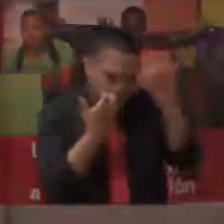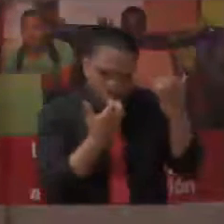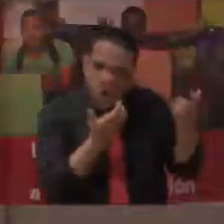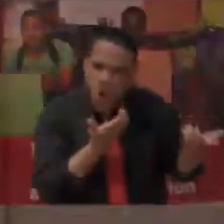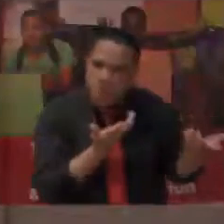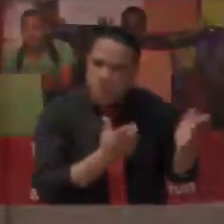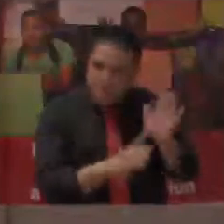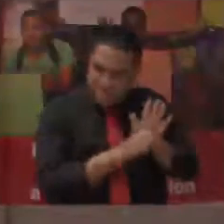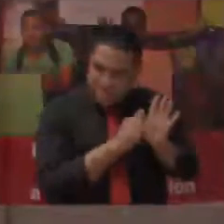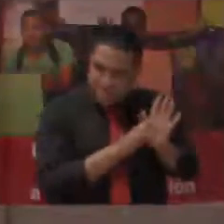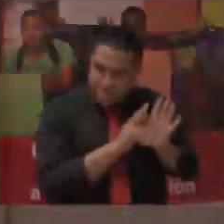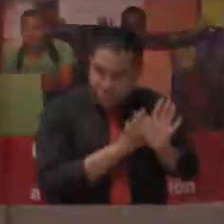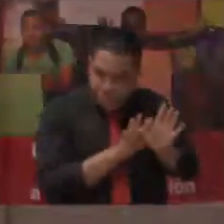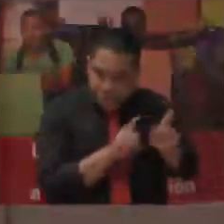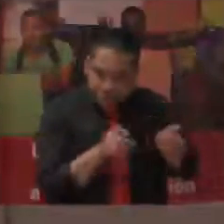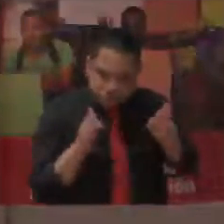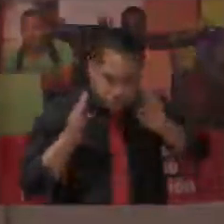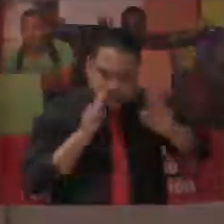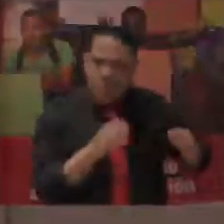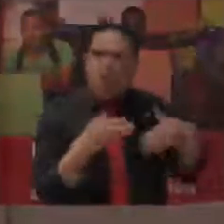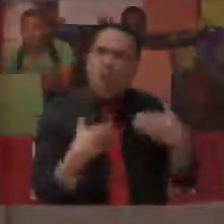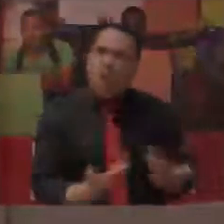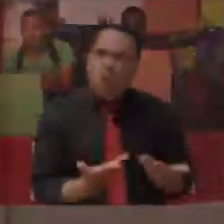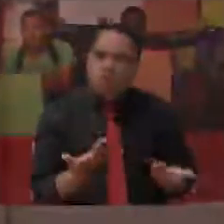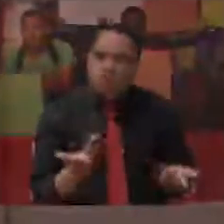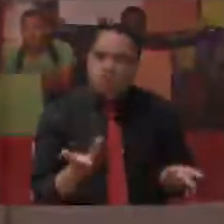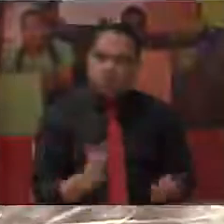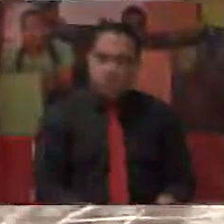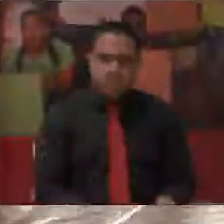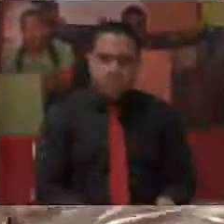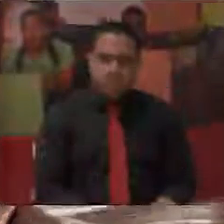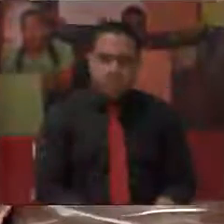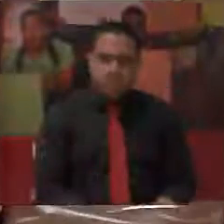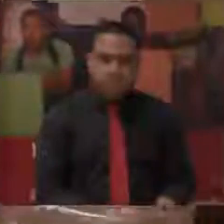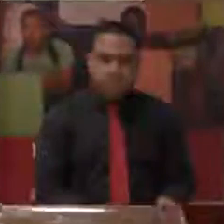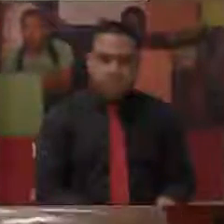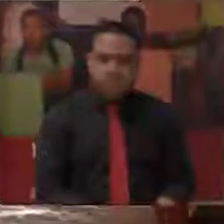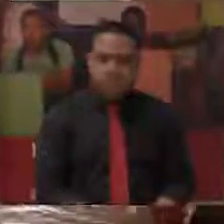¿Otra vez? Muchas gracias. Momento.